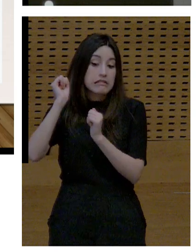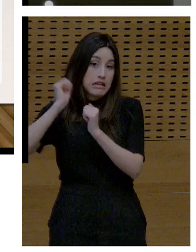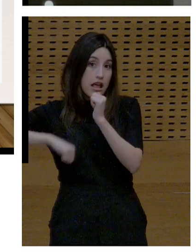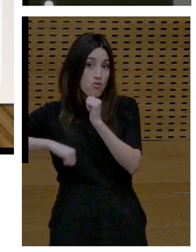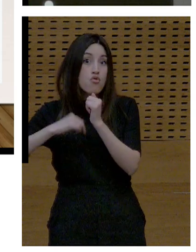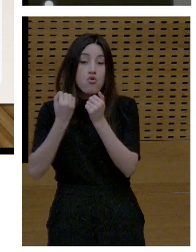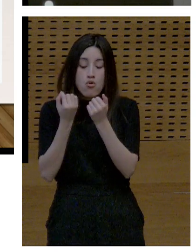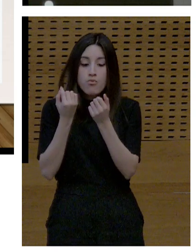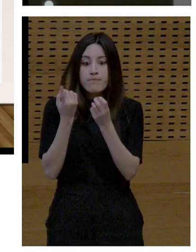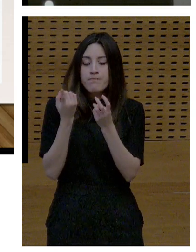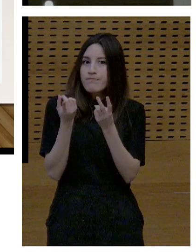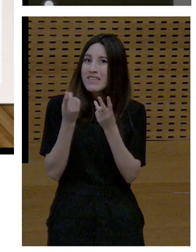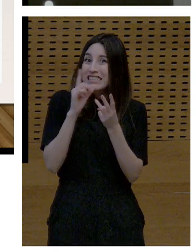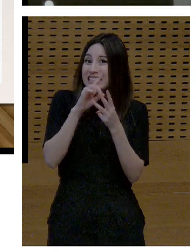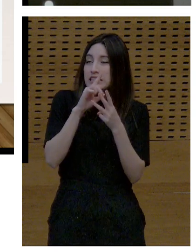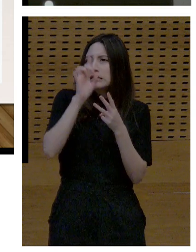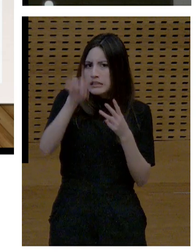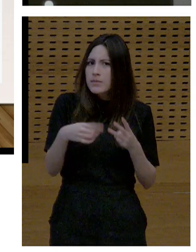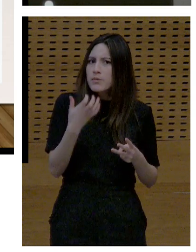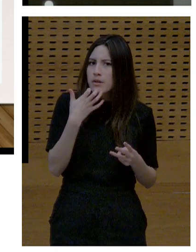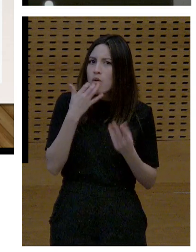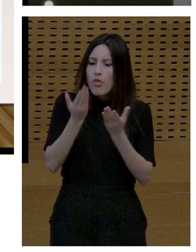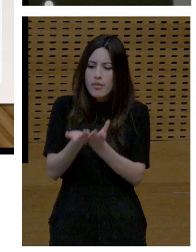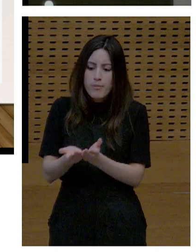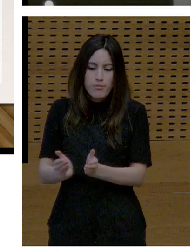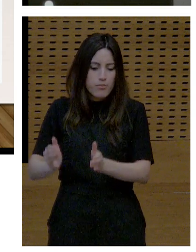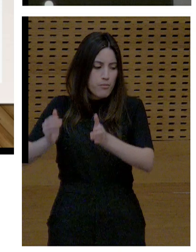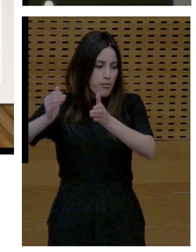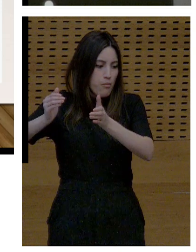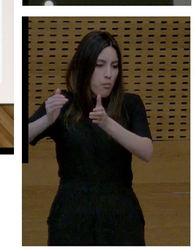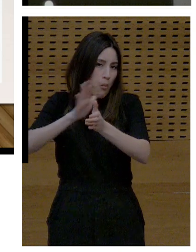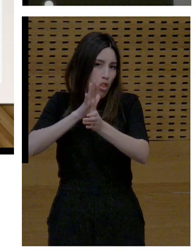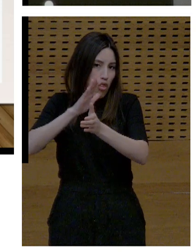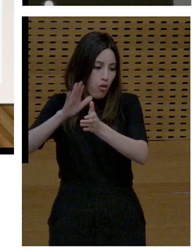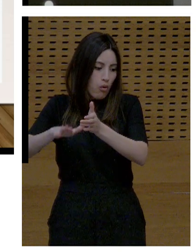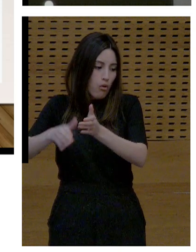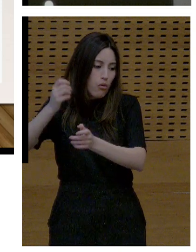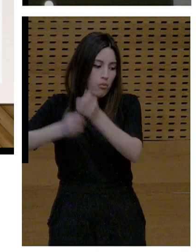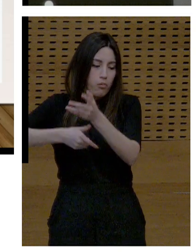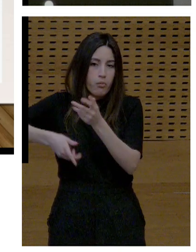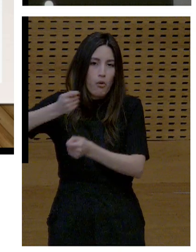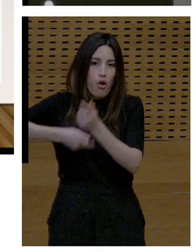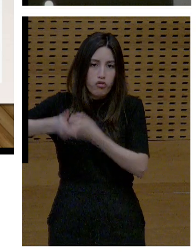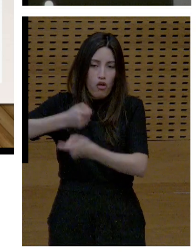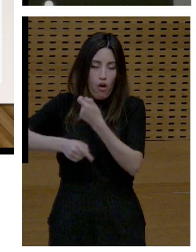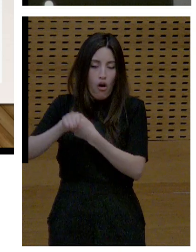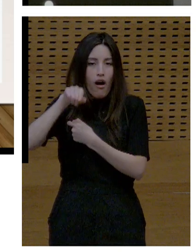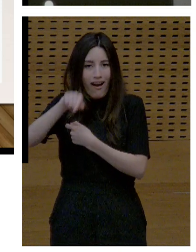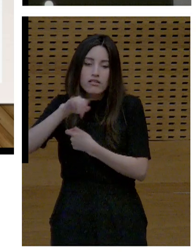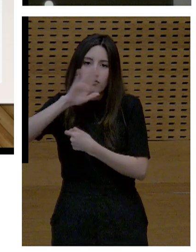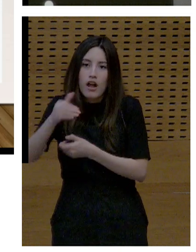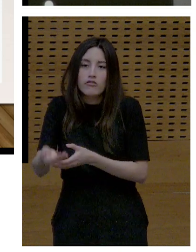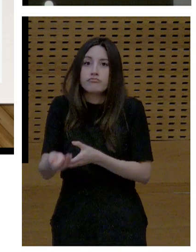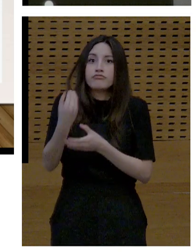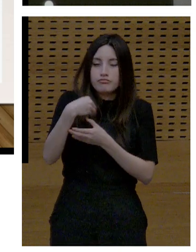parece que son factores que el consumo de agua de pozo, parece que son factores que pueden facilitar el tener la enfermedad. Por